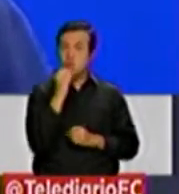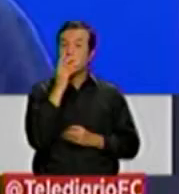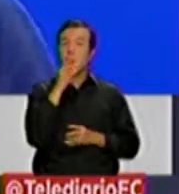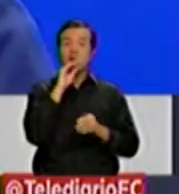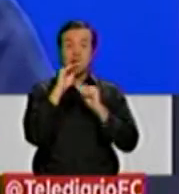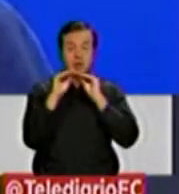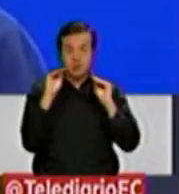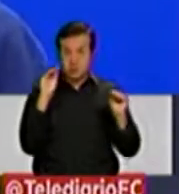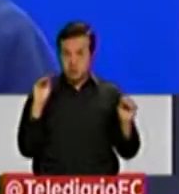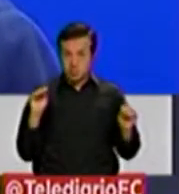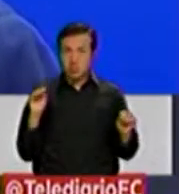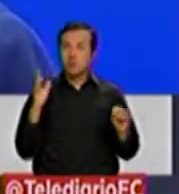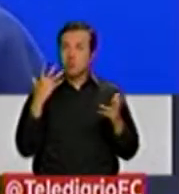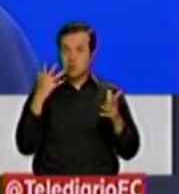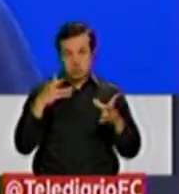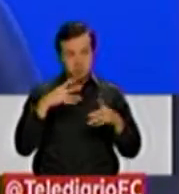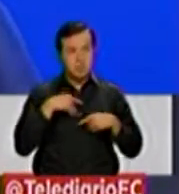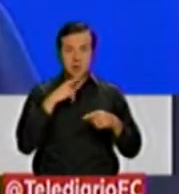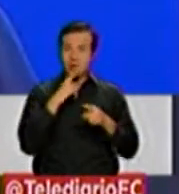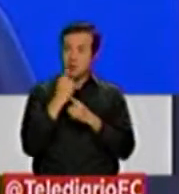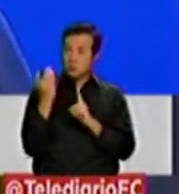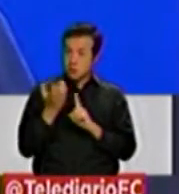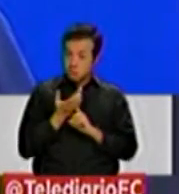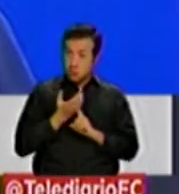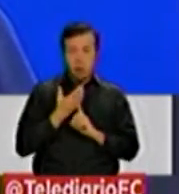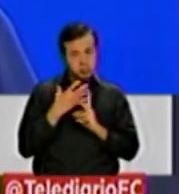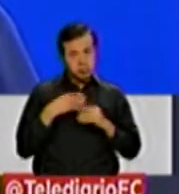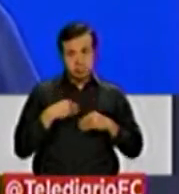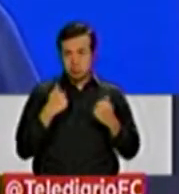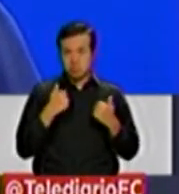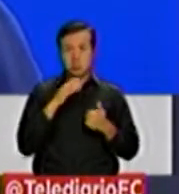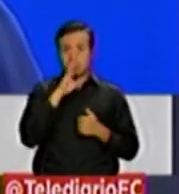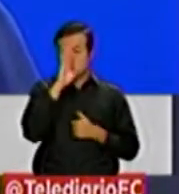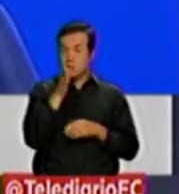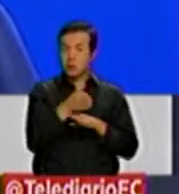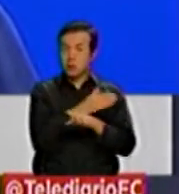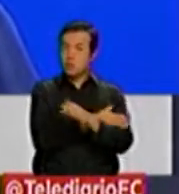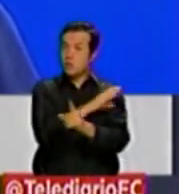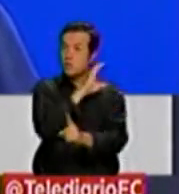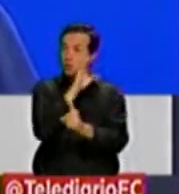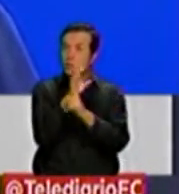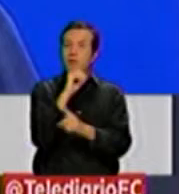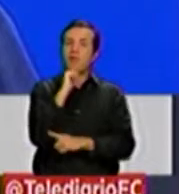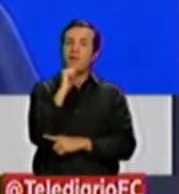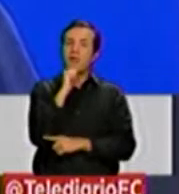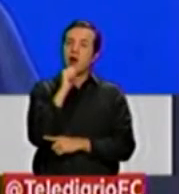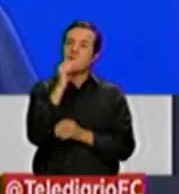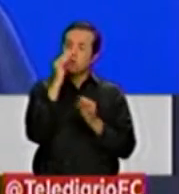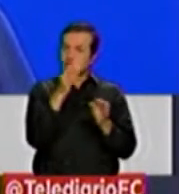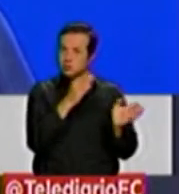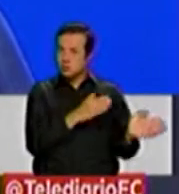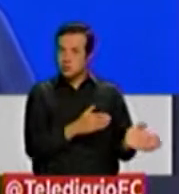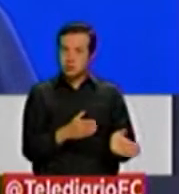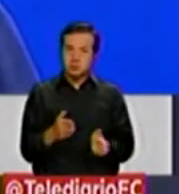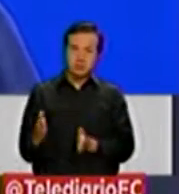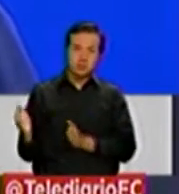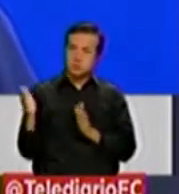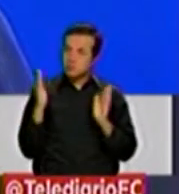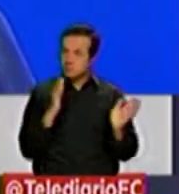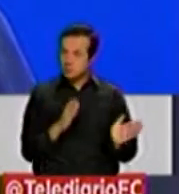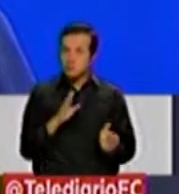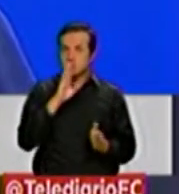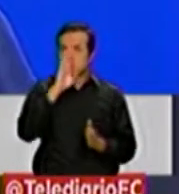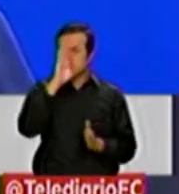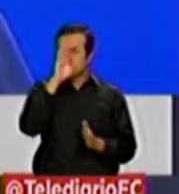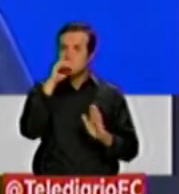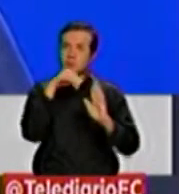críticos. Yo acepto, valoro las críticas. Pero una de las cosas que siempre critiqué era la falta de disciplina fiscal que no cerraba las puertas de los